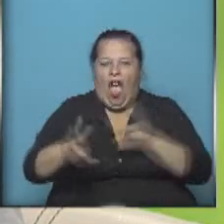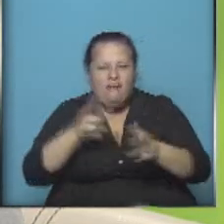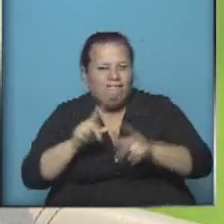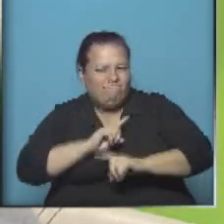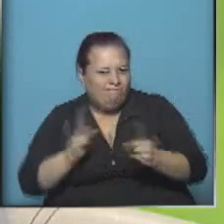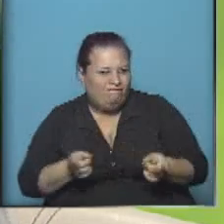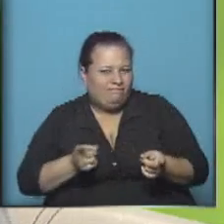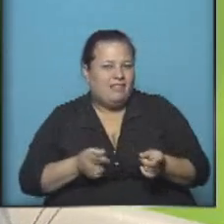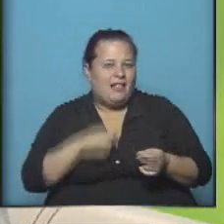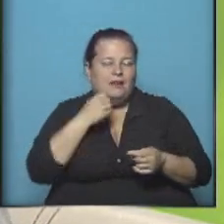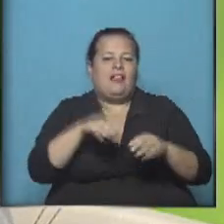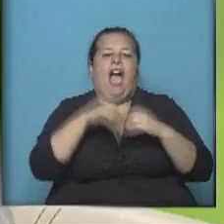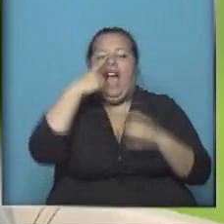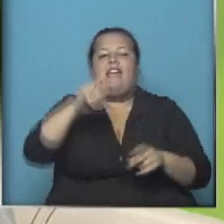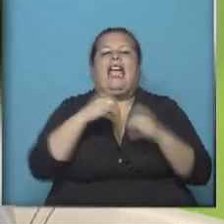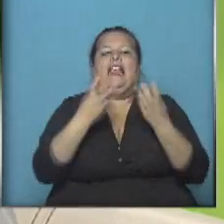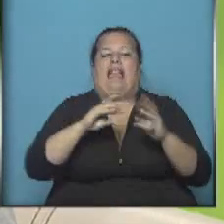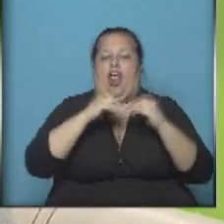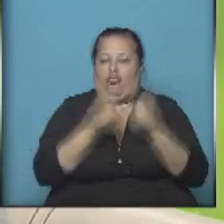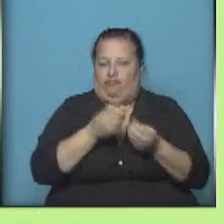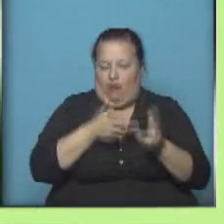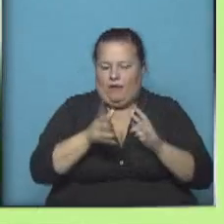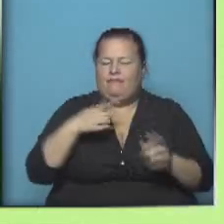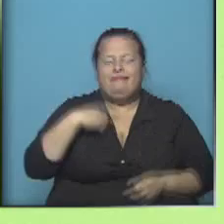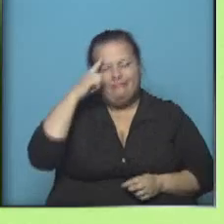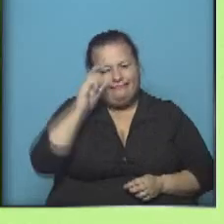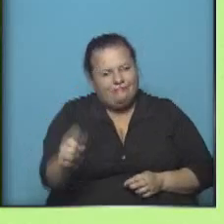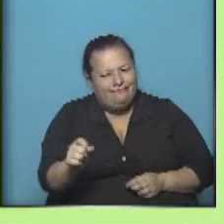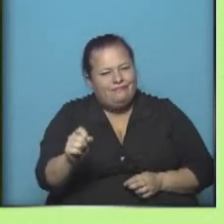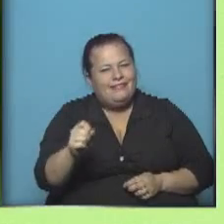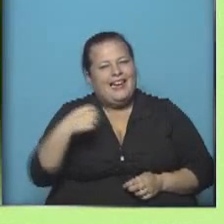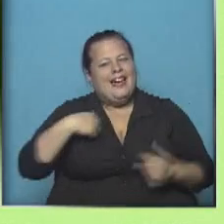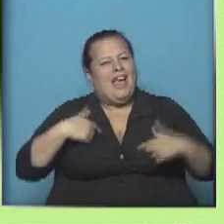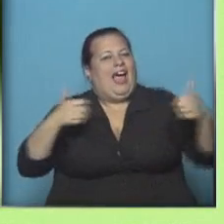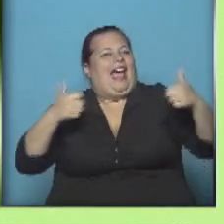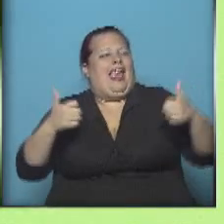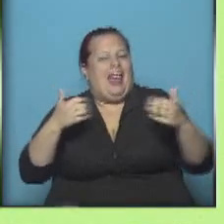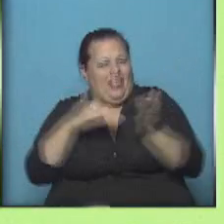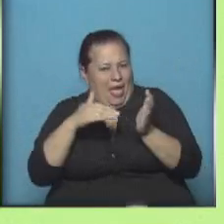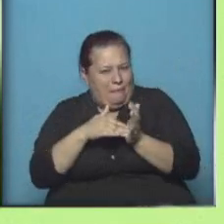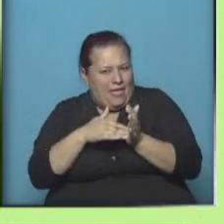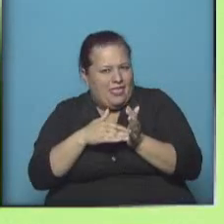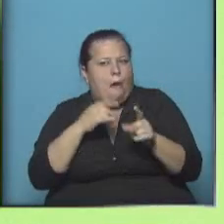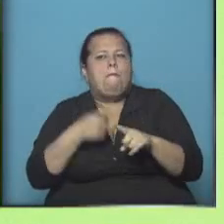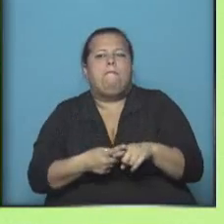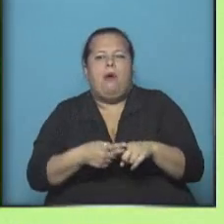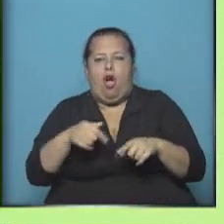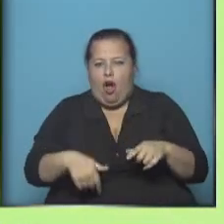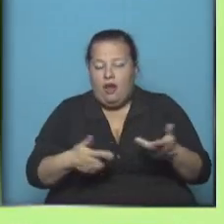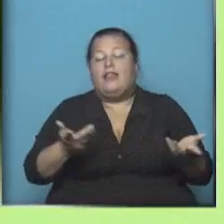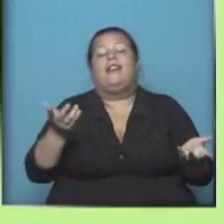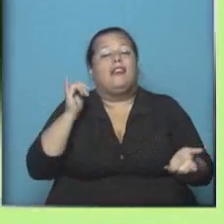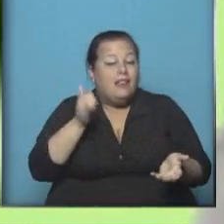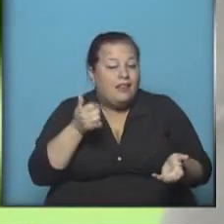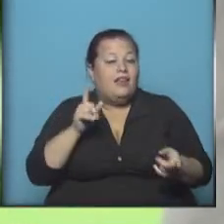intervención, con el resultado de la misma, ¿no? Me cuesta creer que la autoestima se pueda elevar, pero